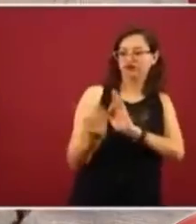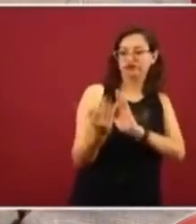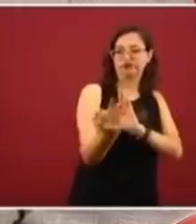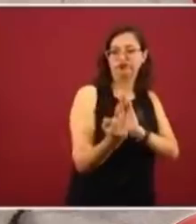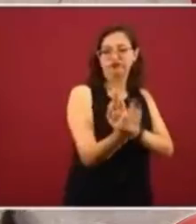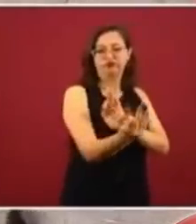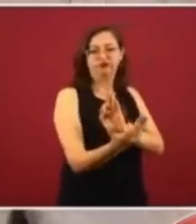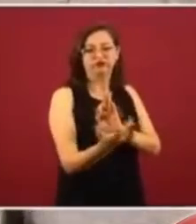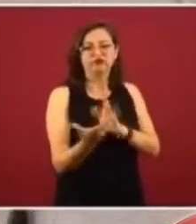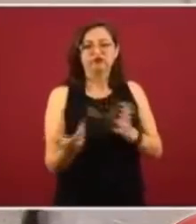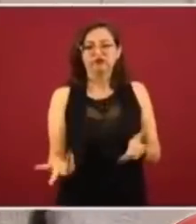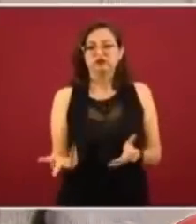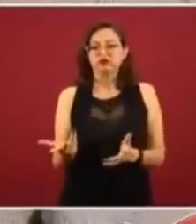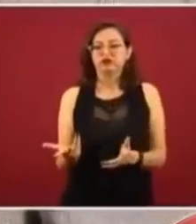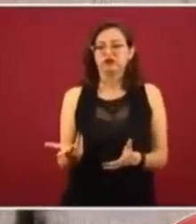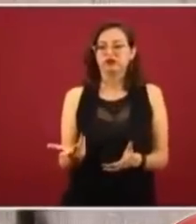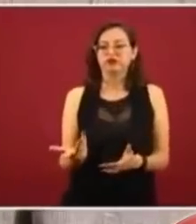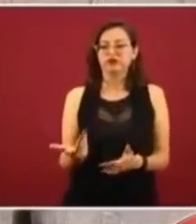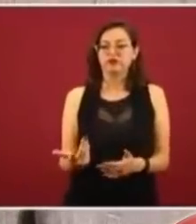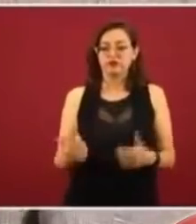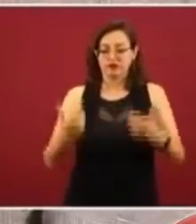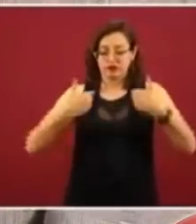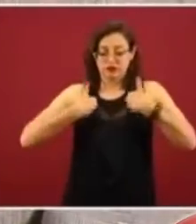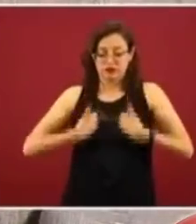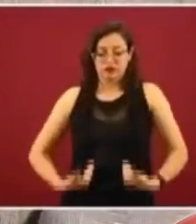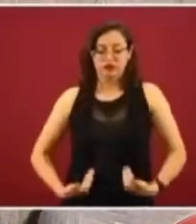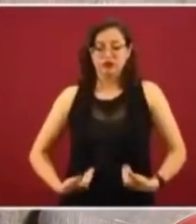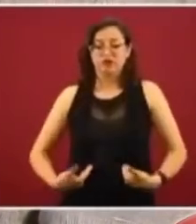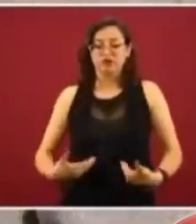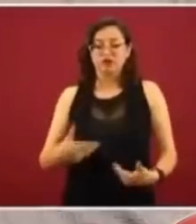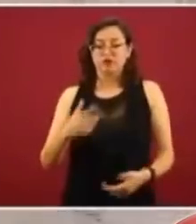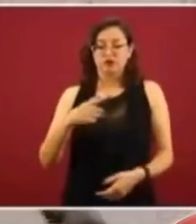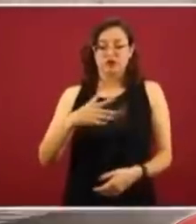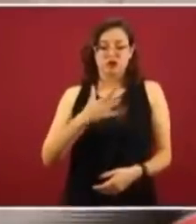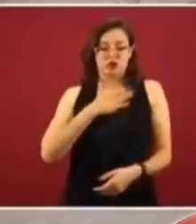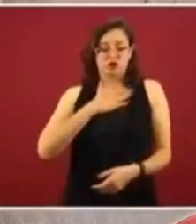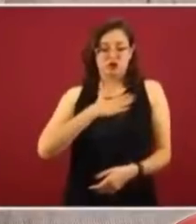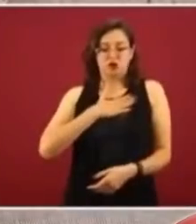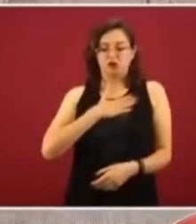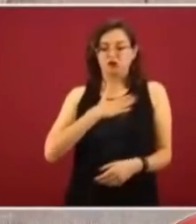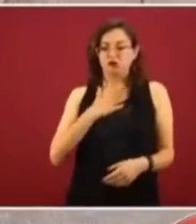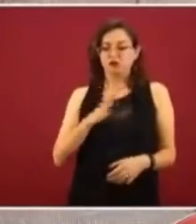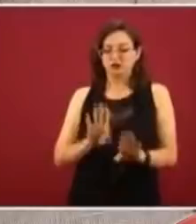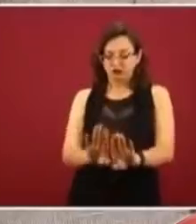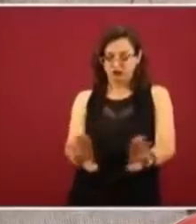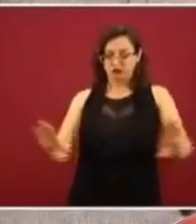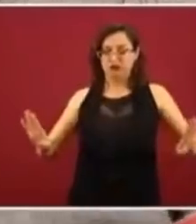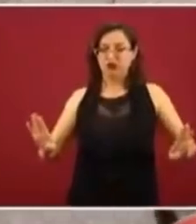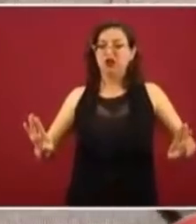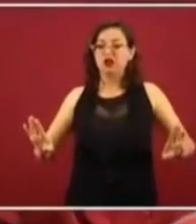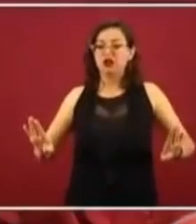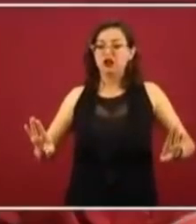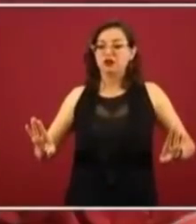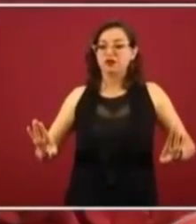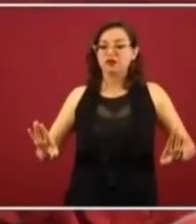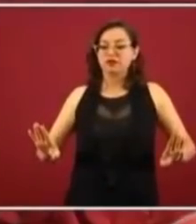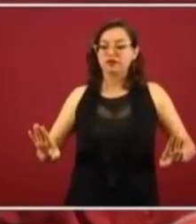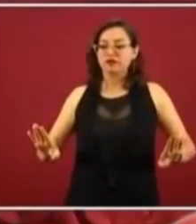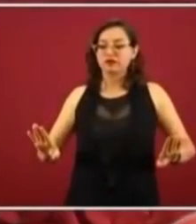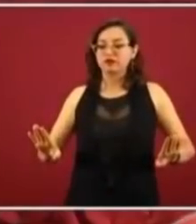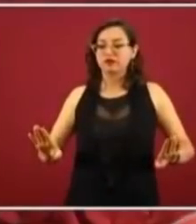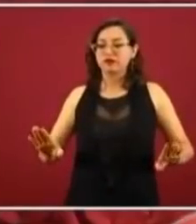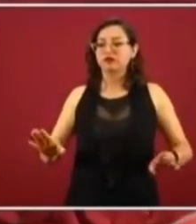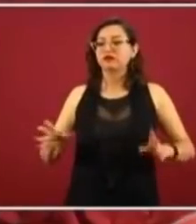allá de la sana distancia que personalmente uno puede decidir. Uno puede decidir mantenerse a sana distancia, lo que hemos dicho con su